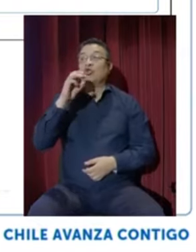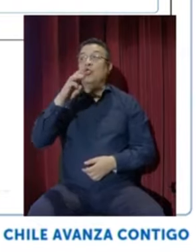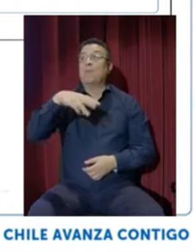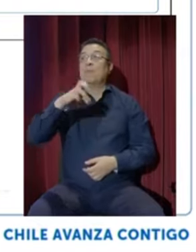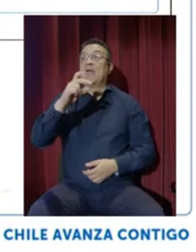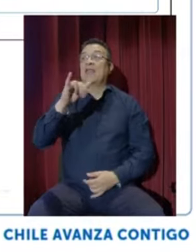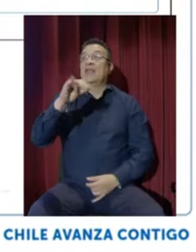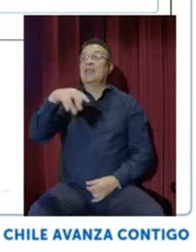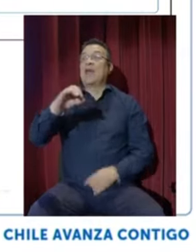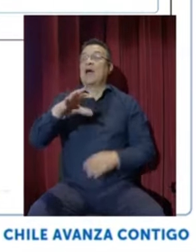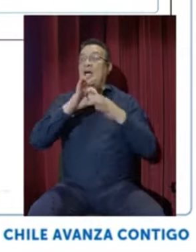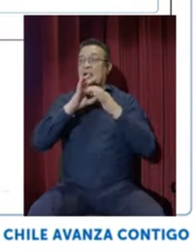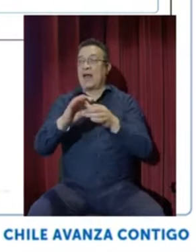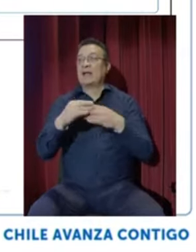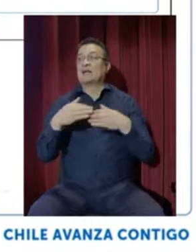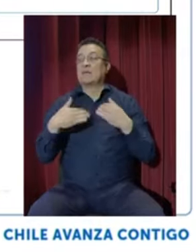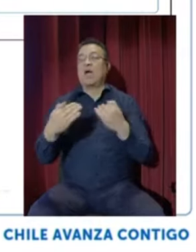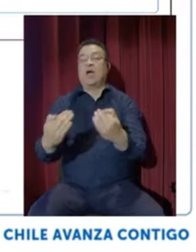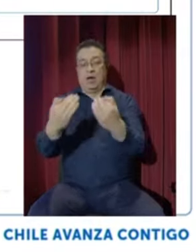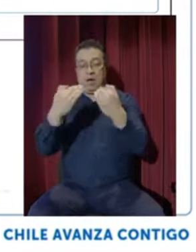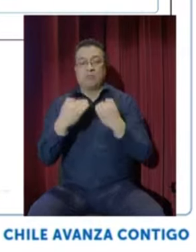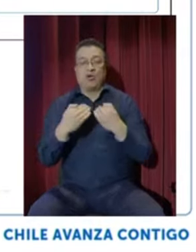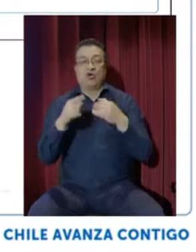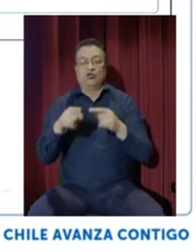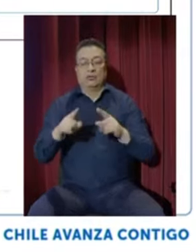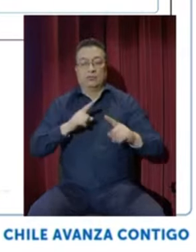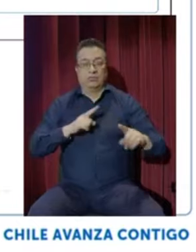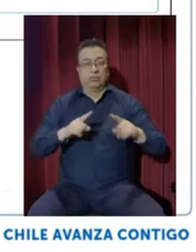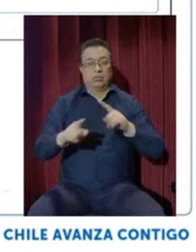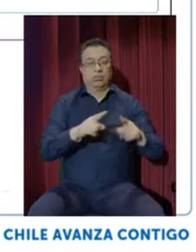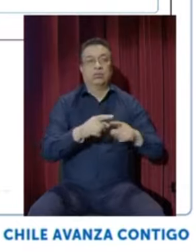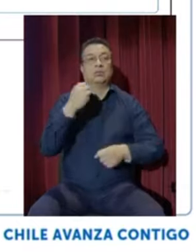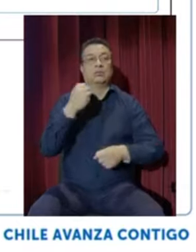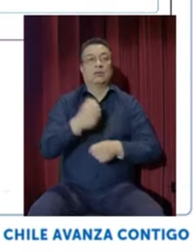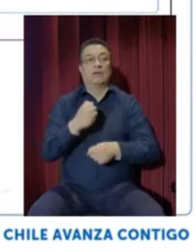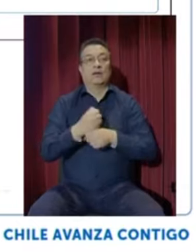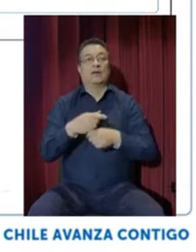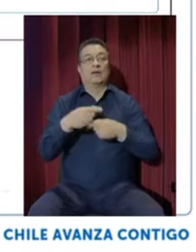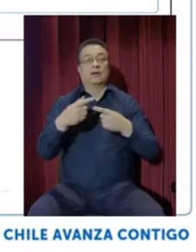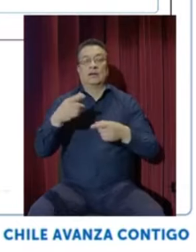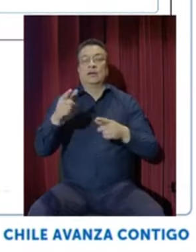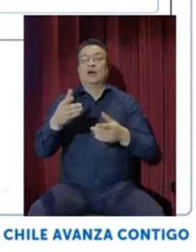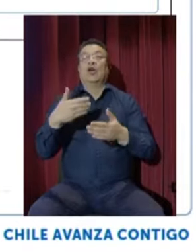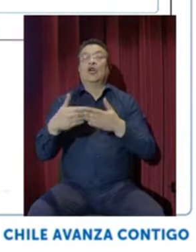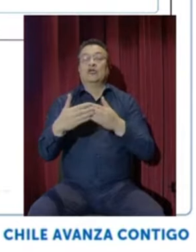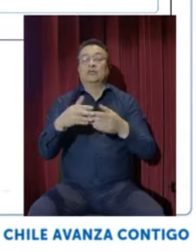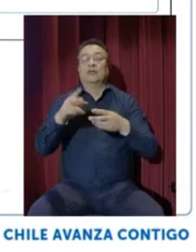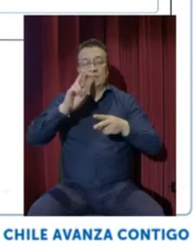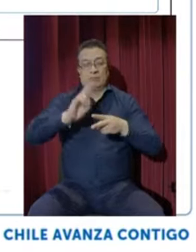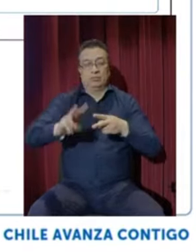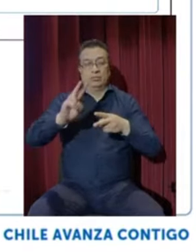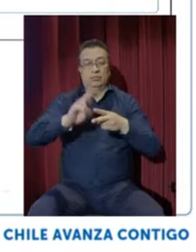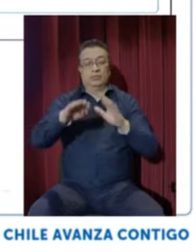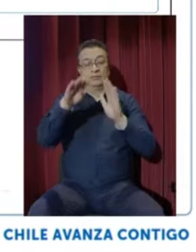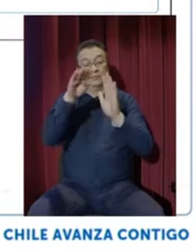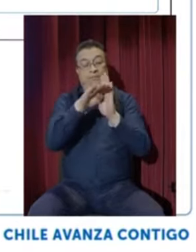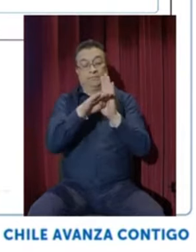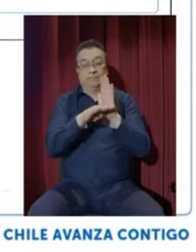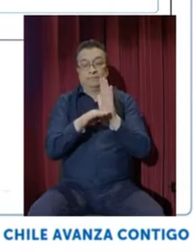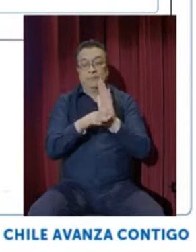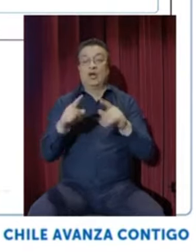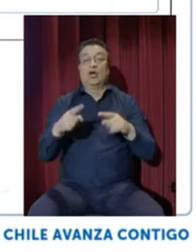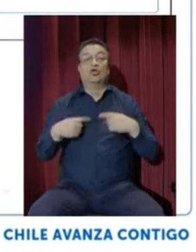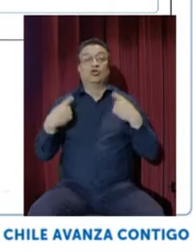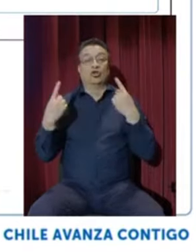Patricio también por el apoyo que ha dado esta administración y la gestión en la preparación de la agenda de